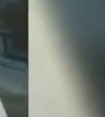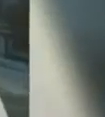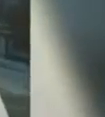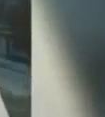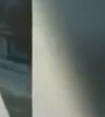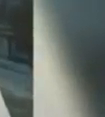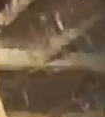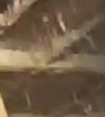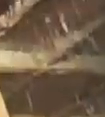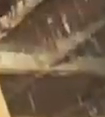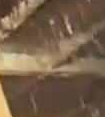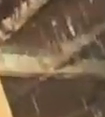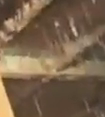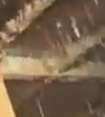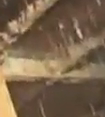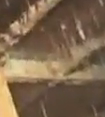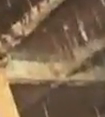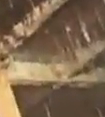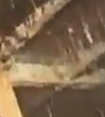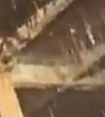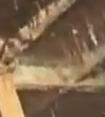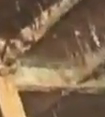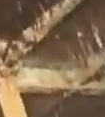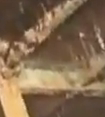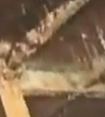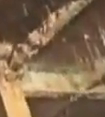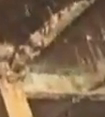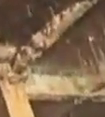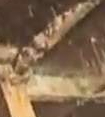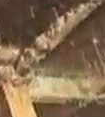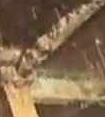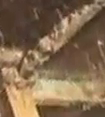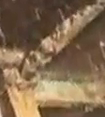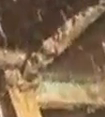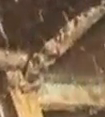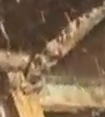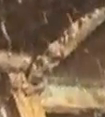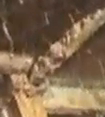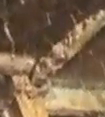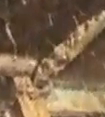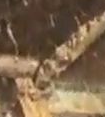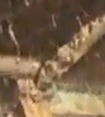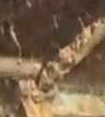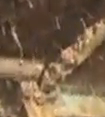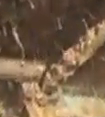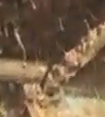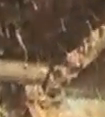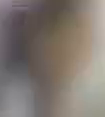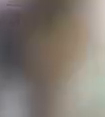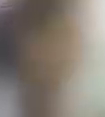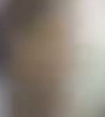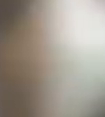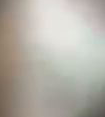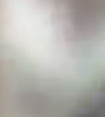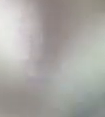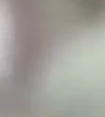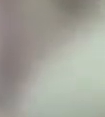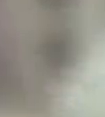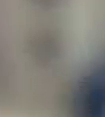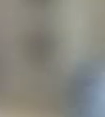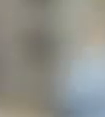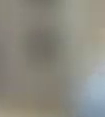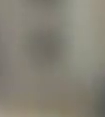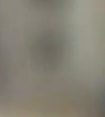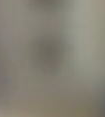planta que no tiene las condiciones mínimas para operar, una planta que se ve la falta de mantenimiento. Hay una falta